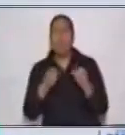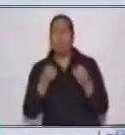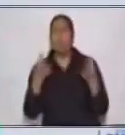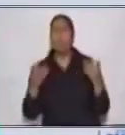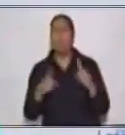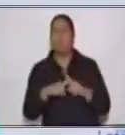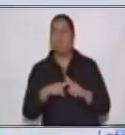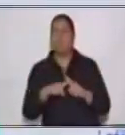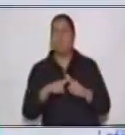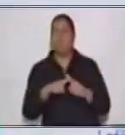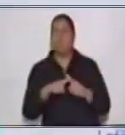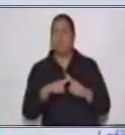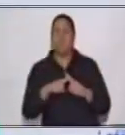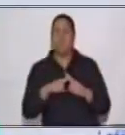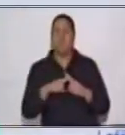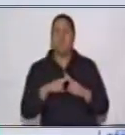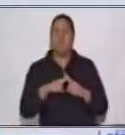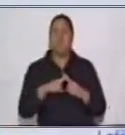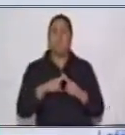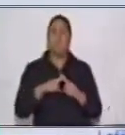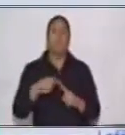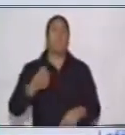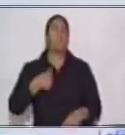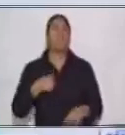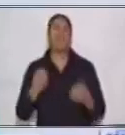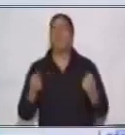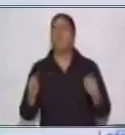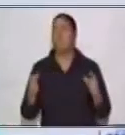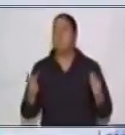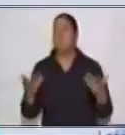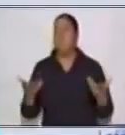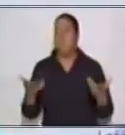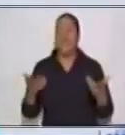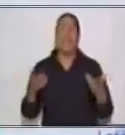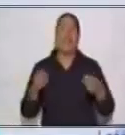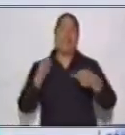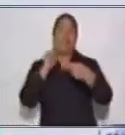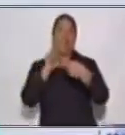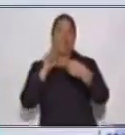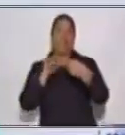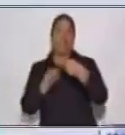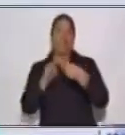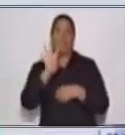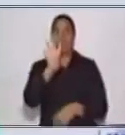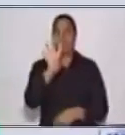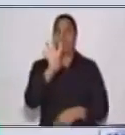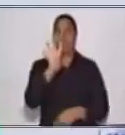y lo que debo de hacer es dividir dentro de 4.